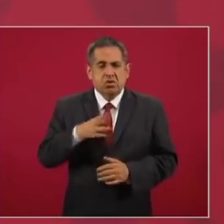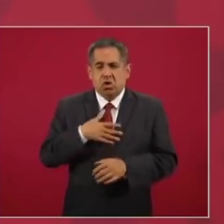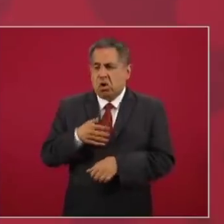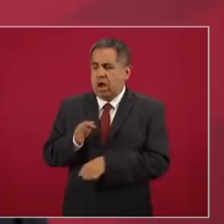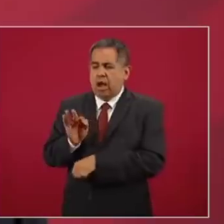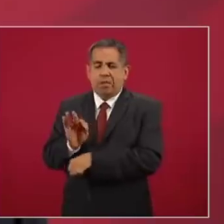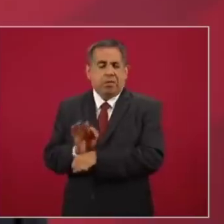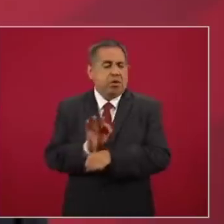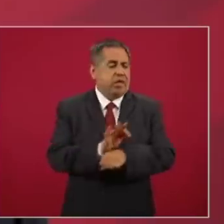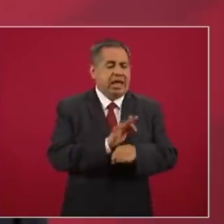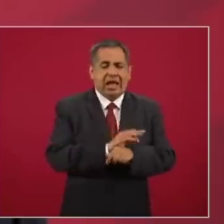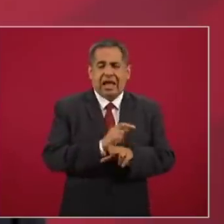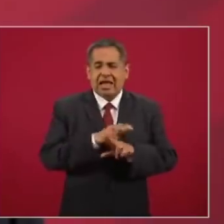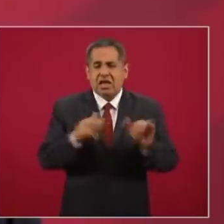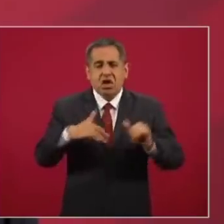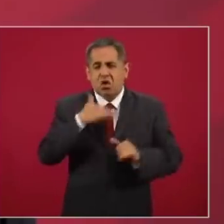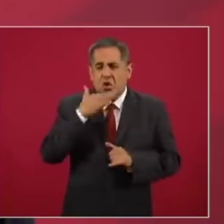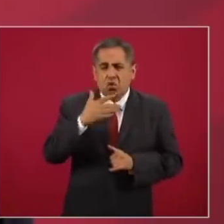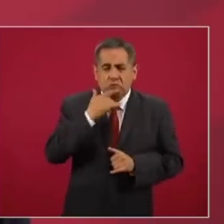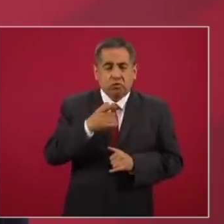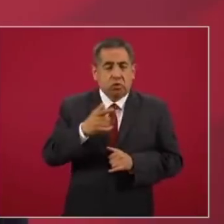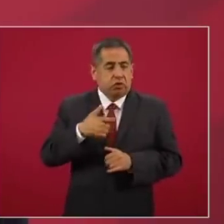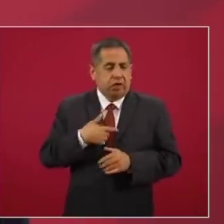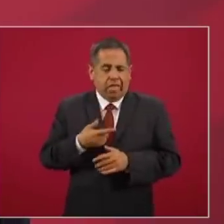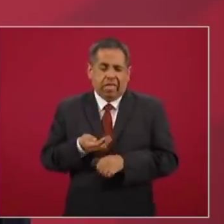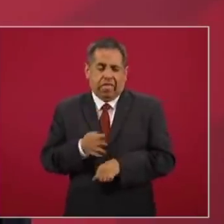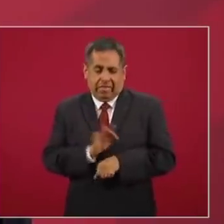proteger a ningún corrupto, no soy tapadera,